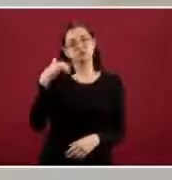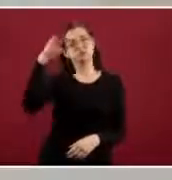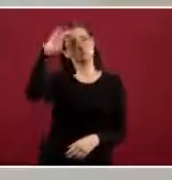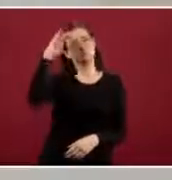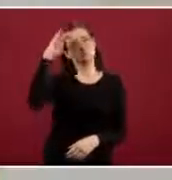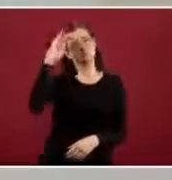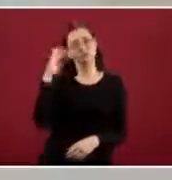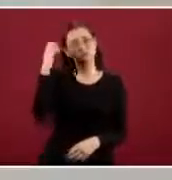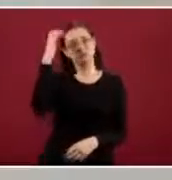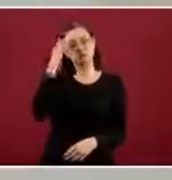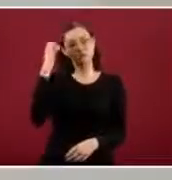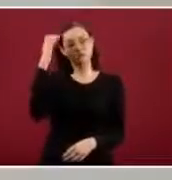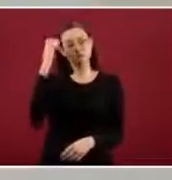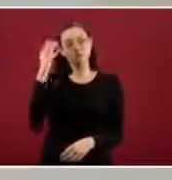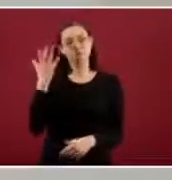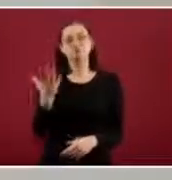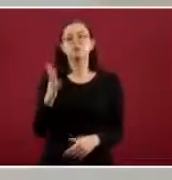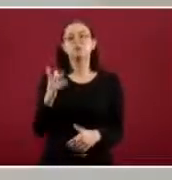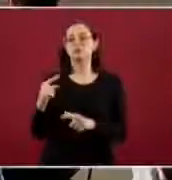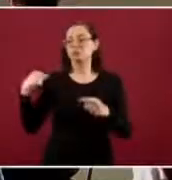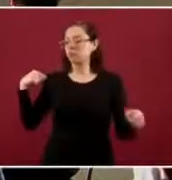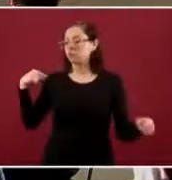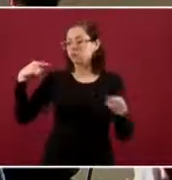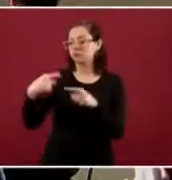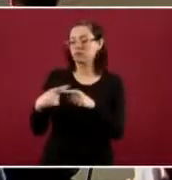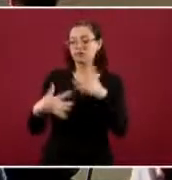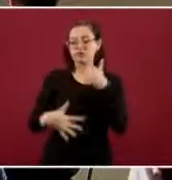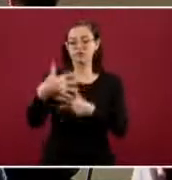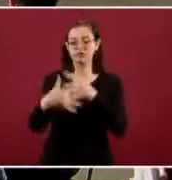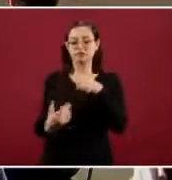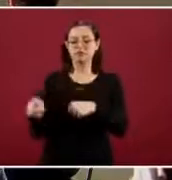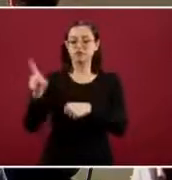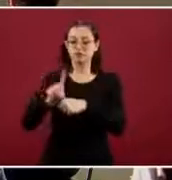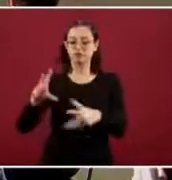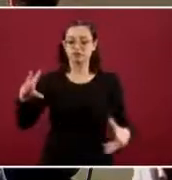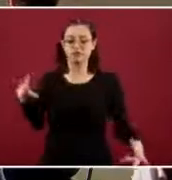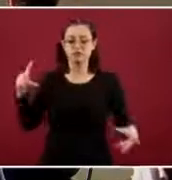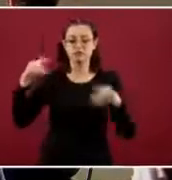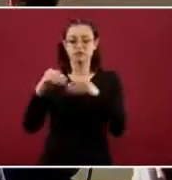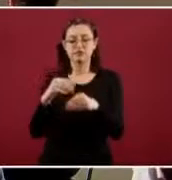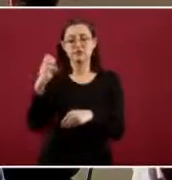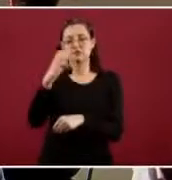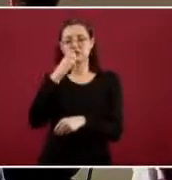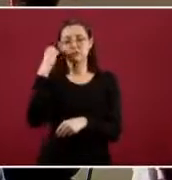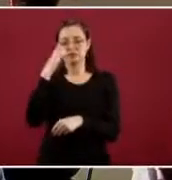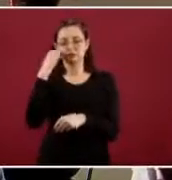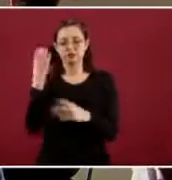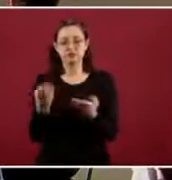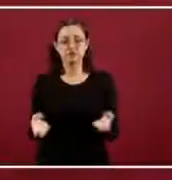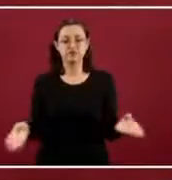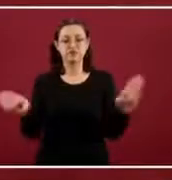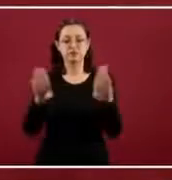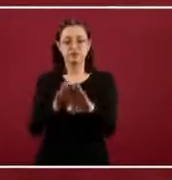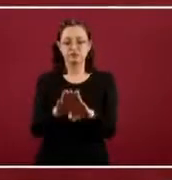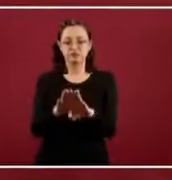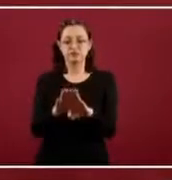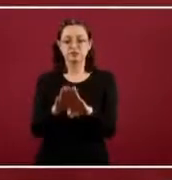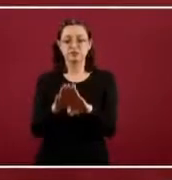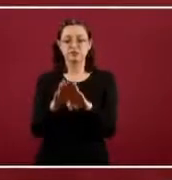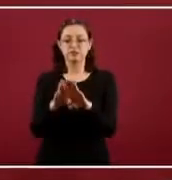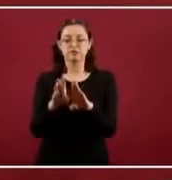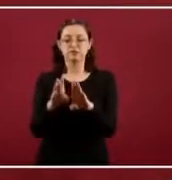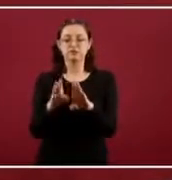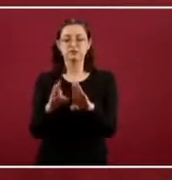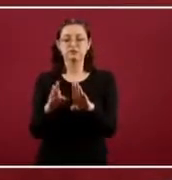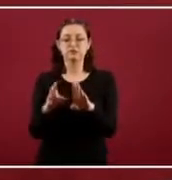razones. Primera, para hacer un recuento de los últimos 15 días. Tenemos el cierre de escuelas, tenemos el cierre